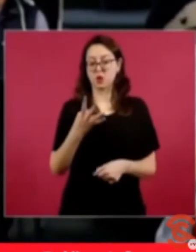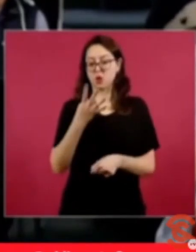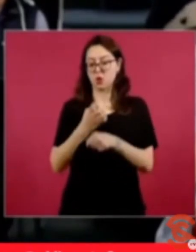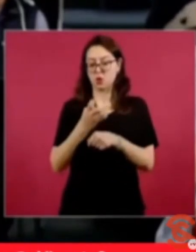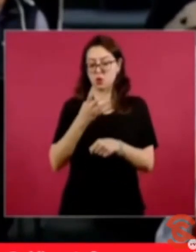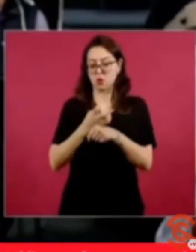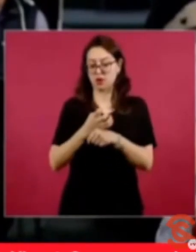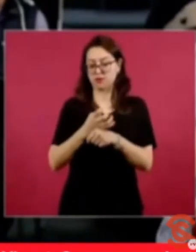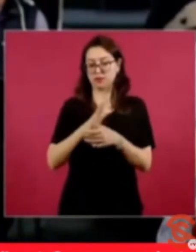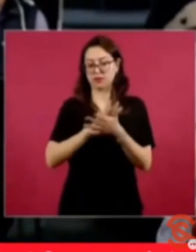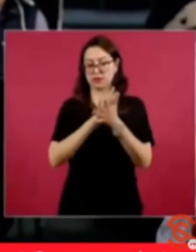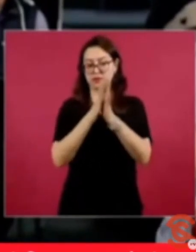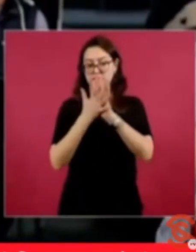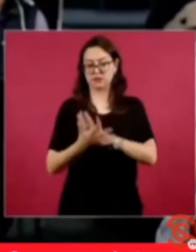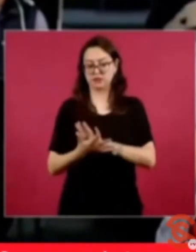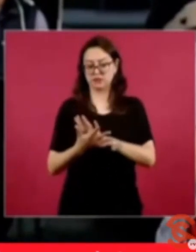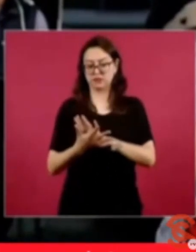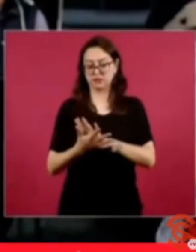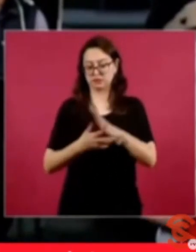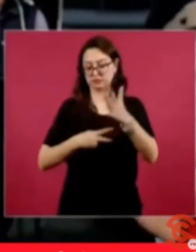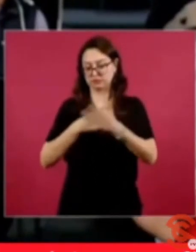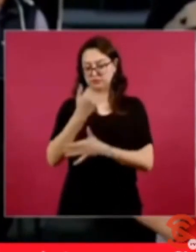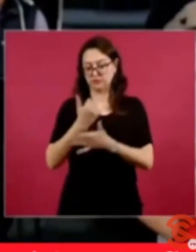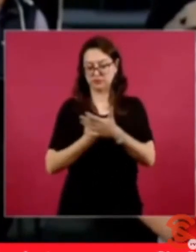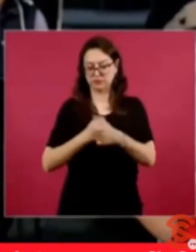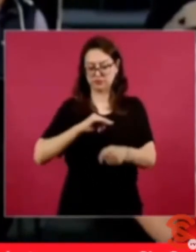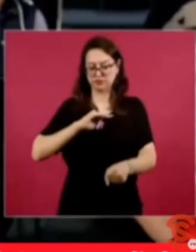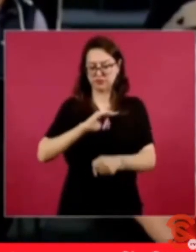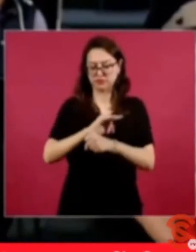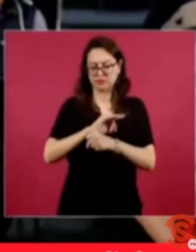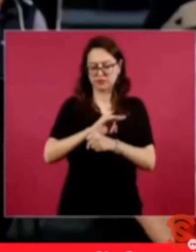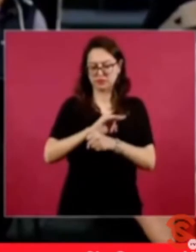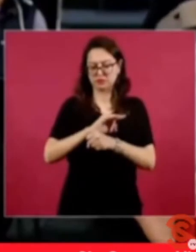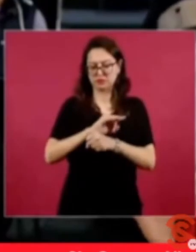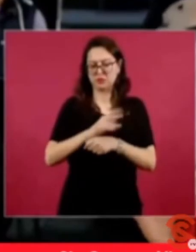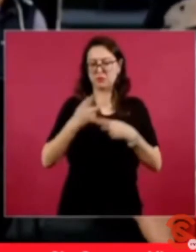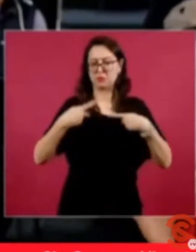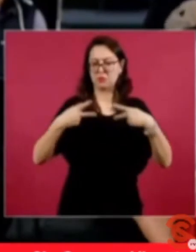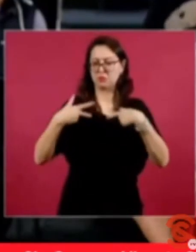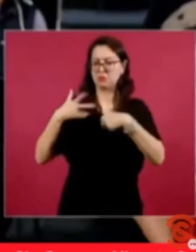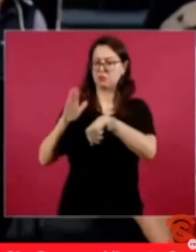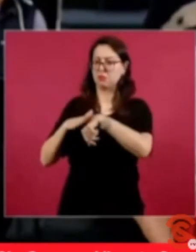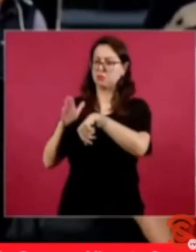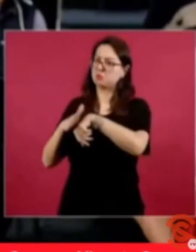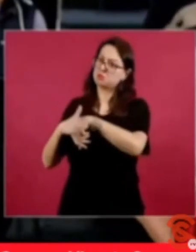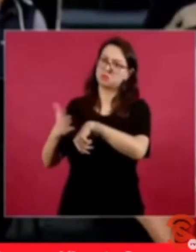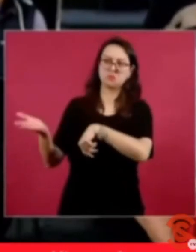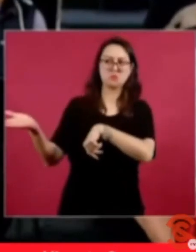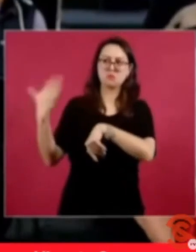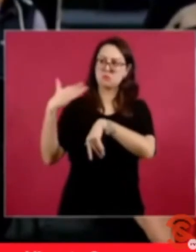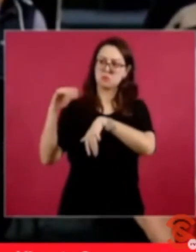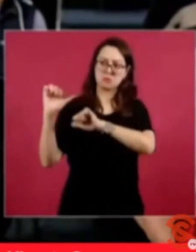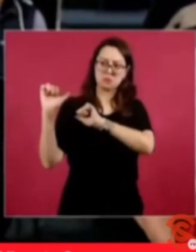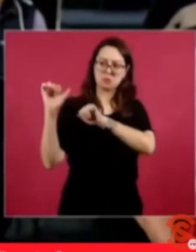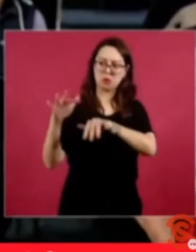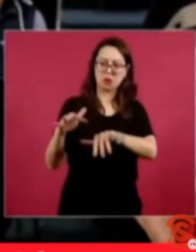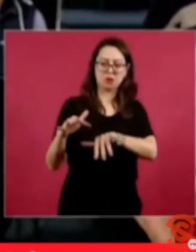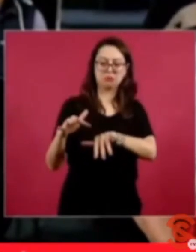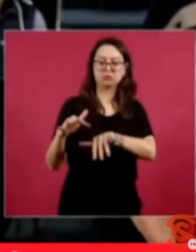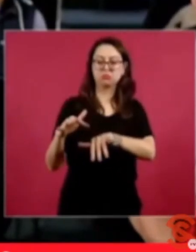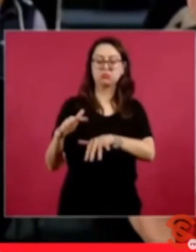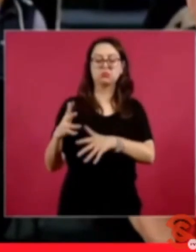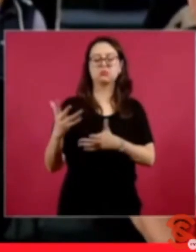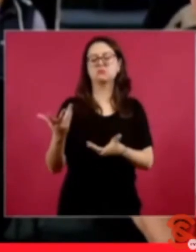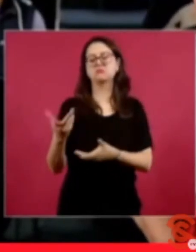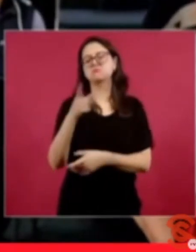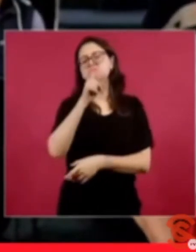Transformación, ¿no usted reconsideraría volver a salir a darles el mensaje de que a México se le respeta y que